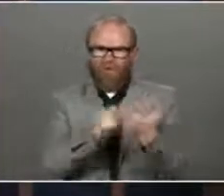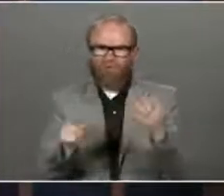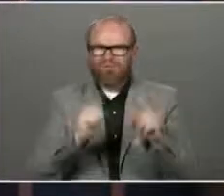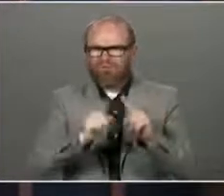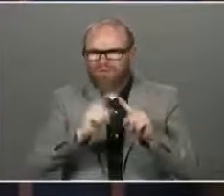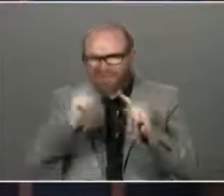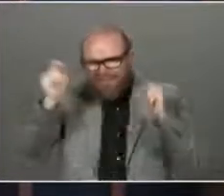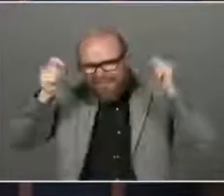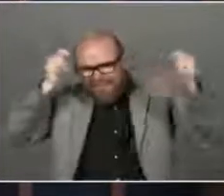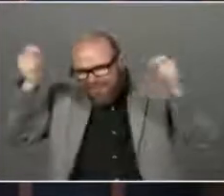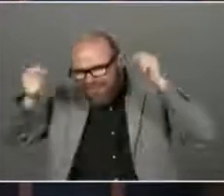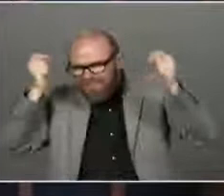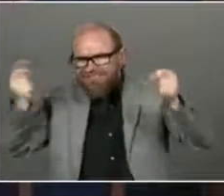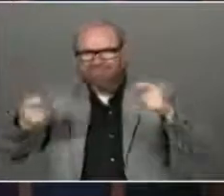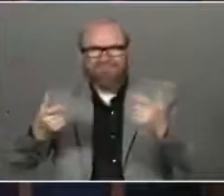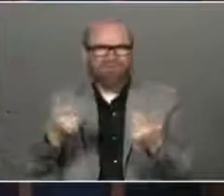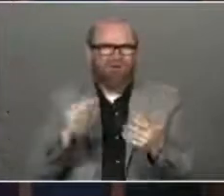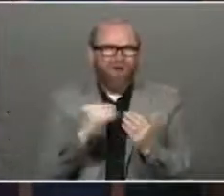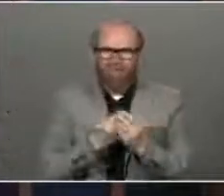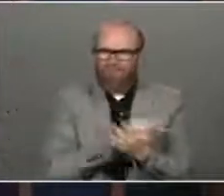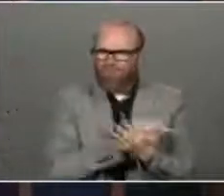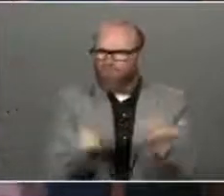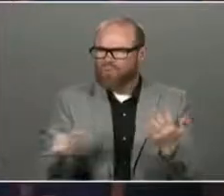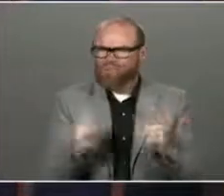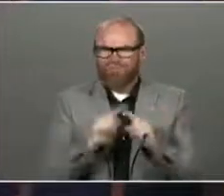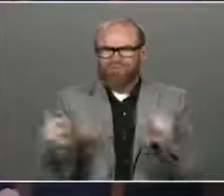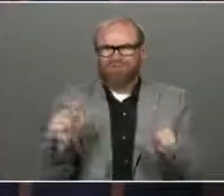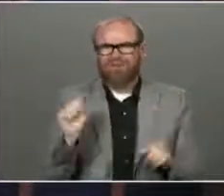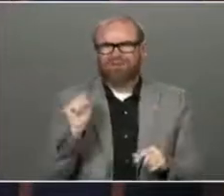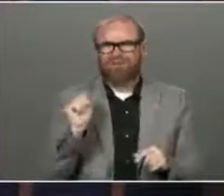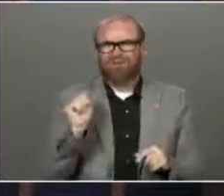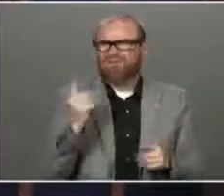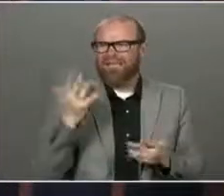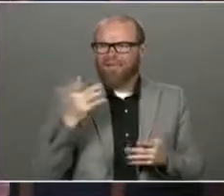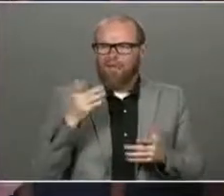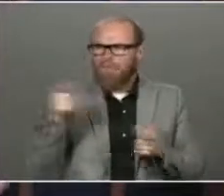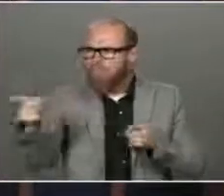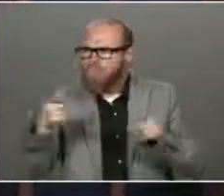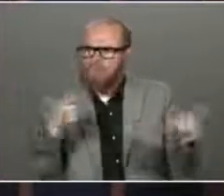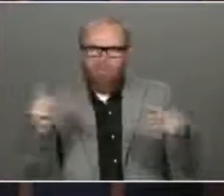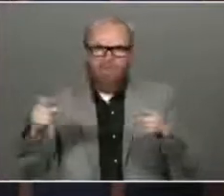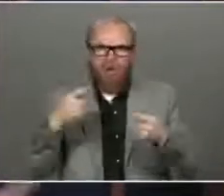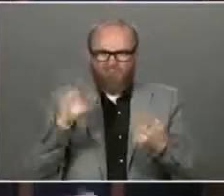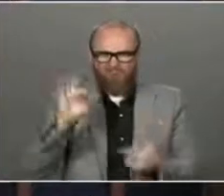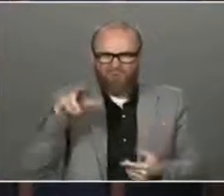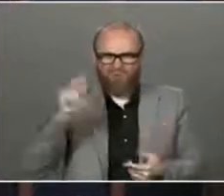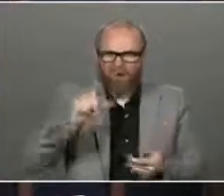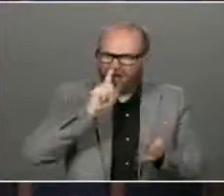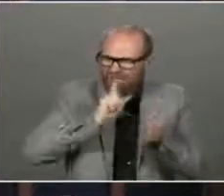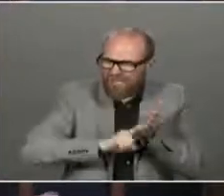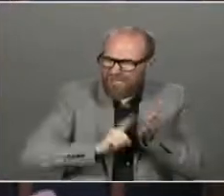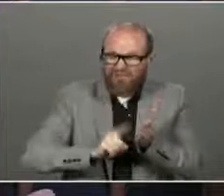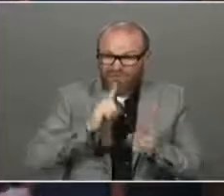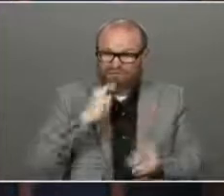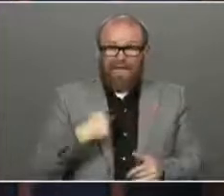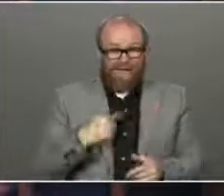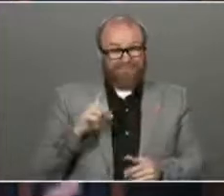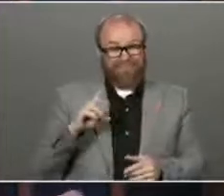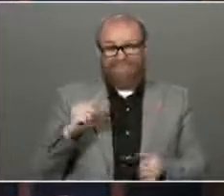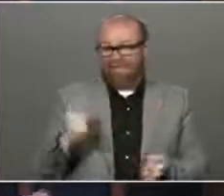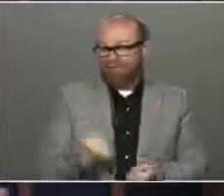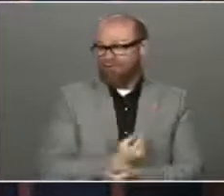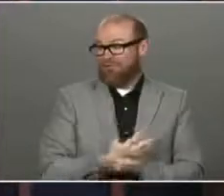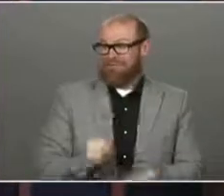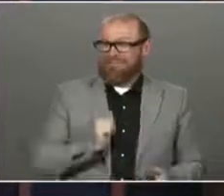theories, cada una de esas teorías, cada una de esas allegations of fraud de esos that went through. alegatos de fraude que sucedió.